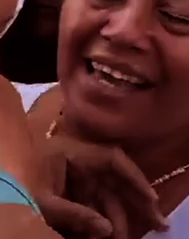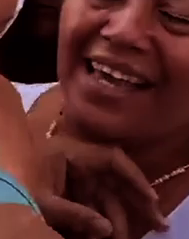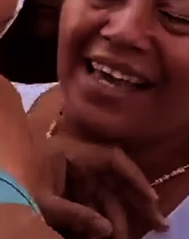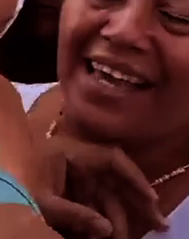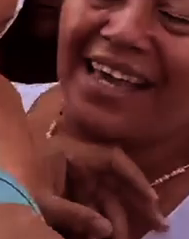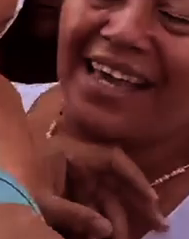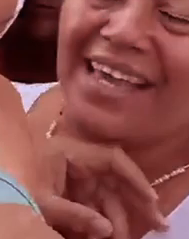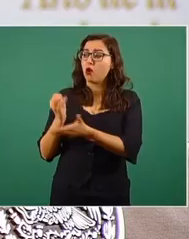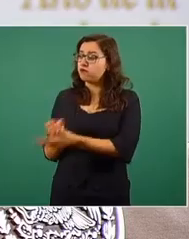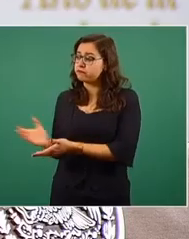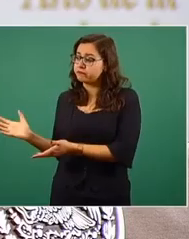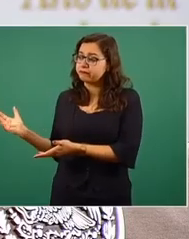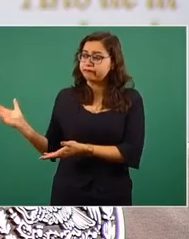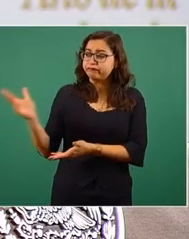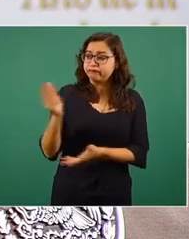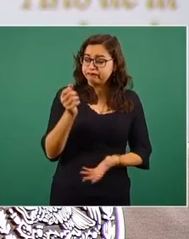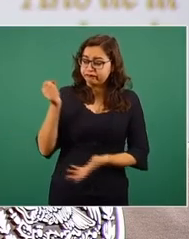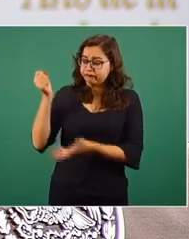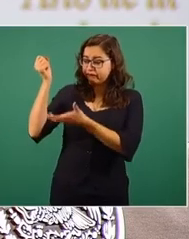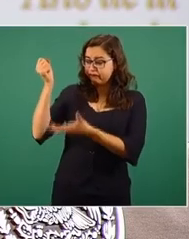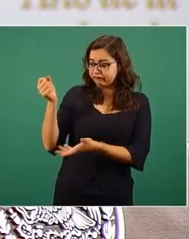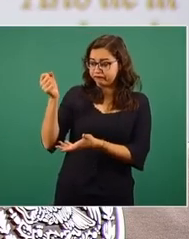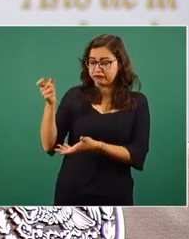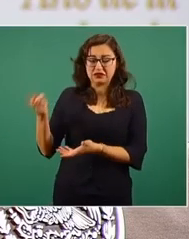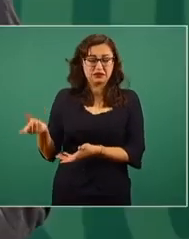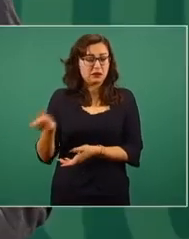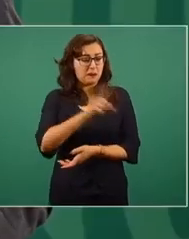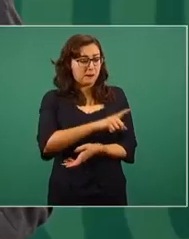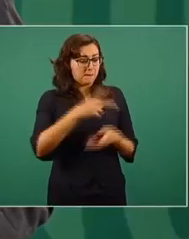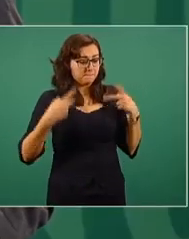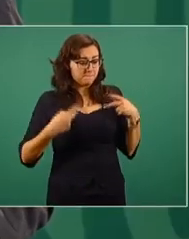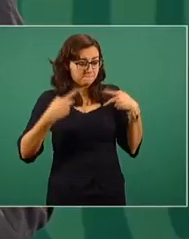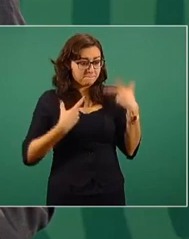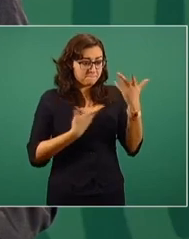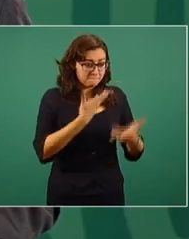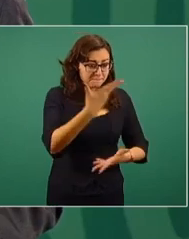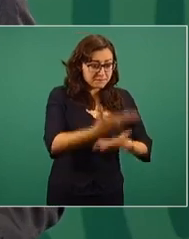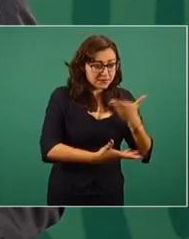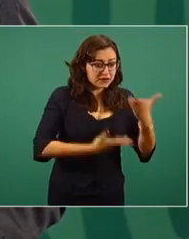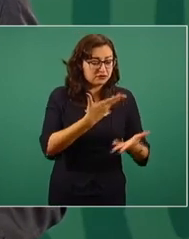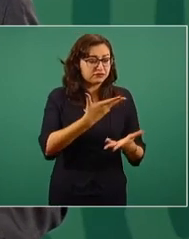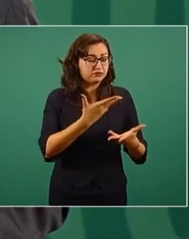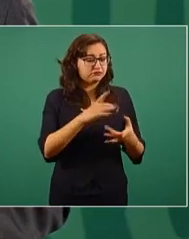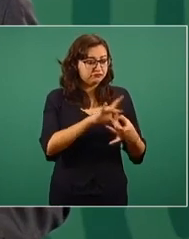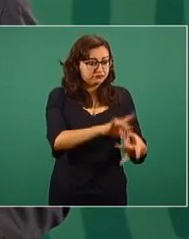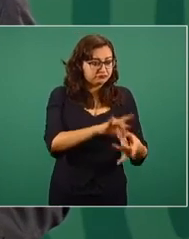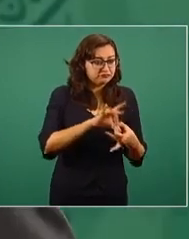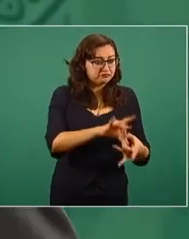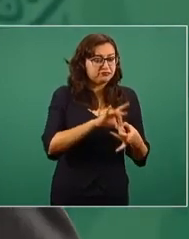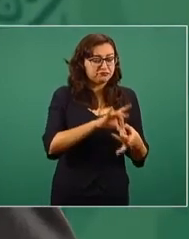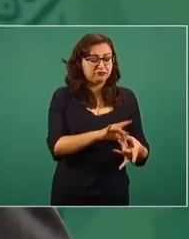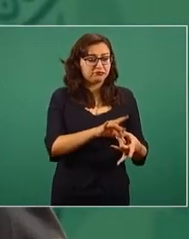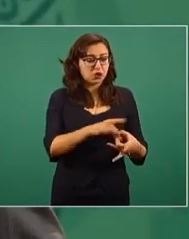se compara con la satisfacción que